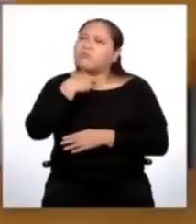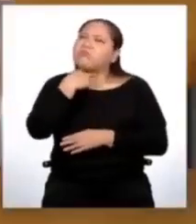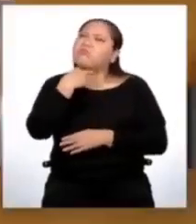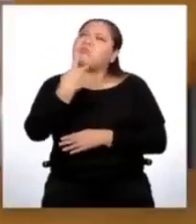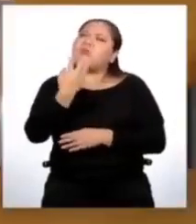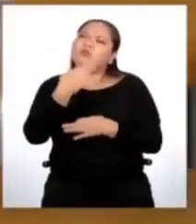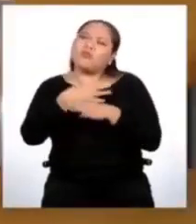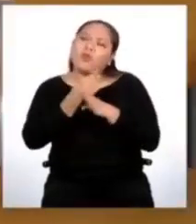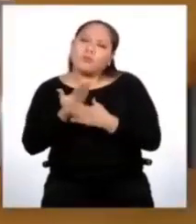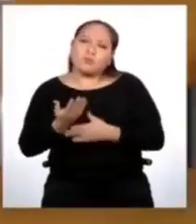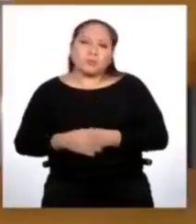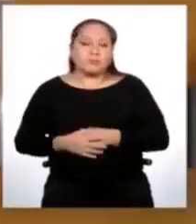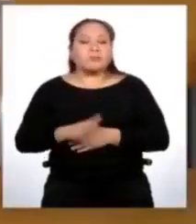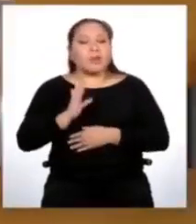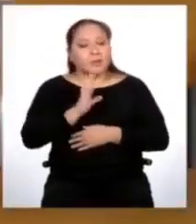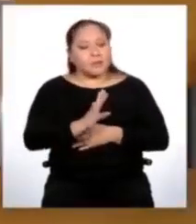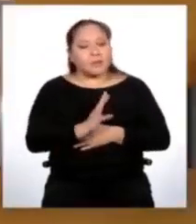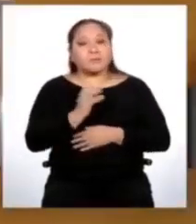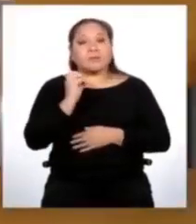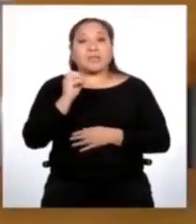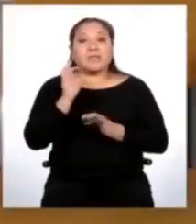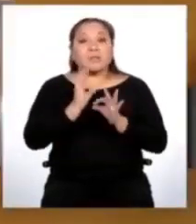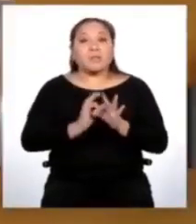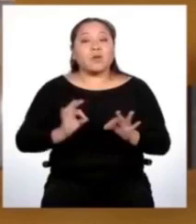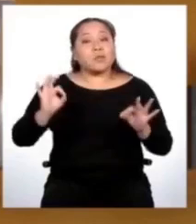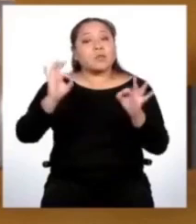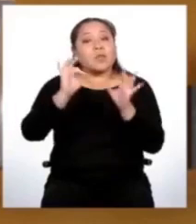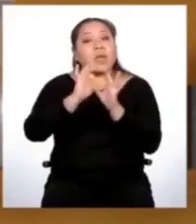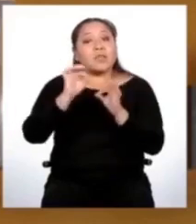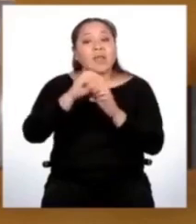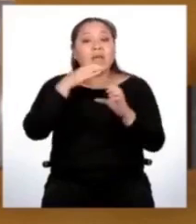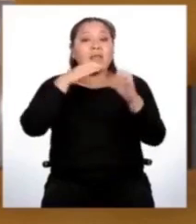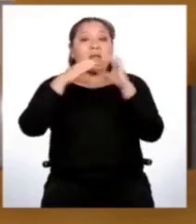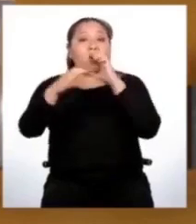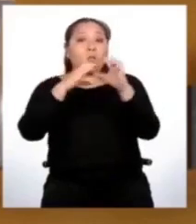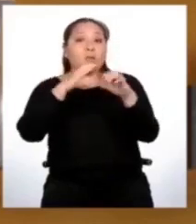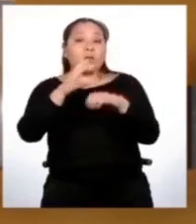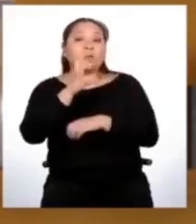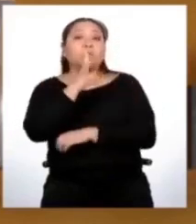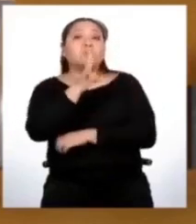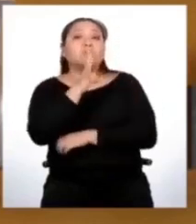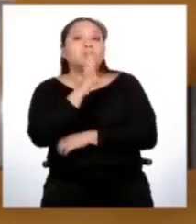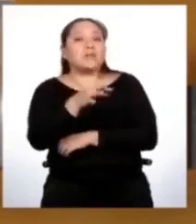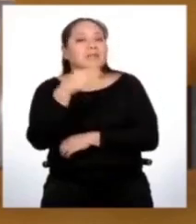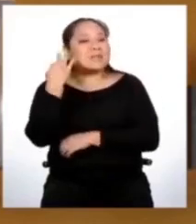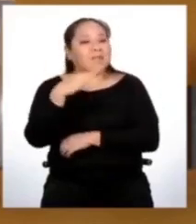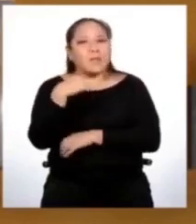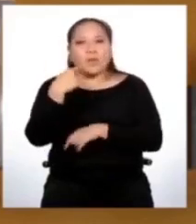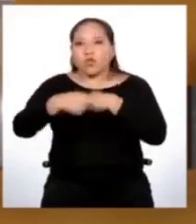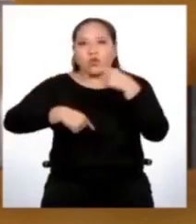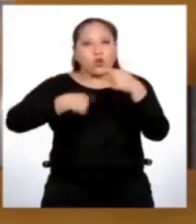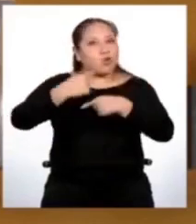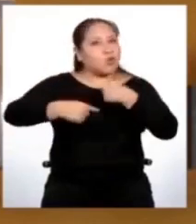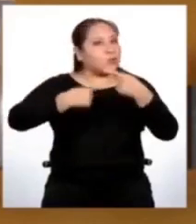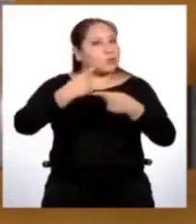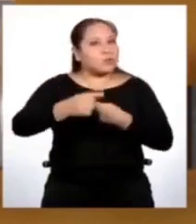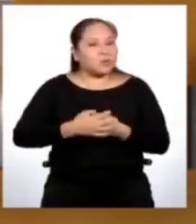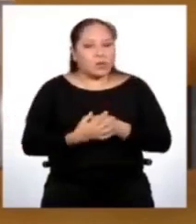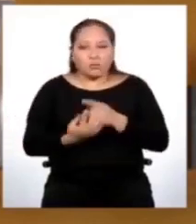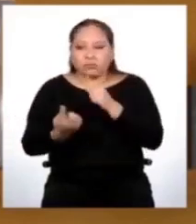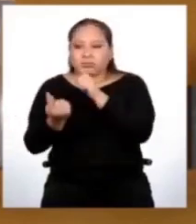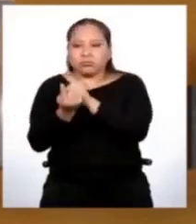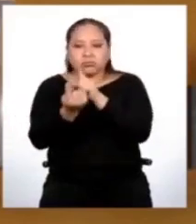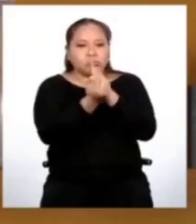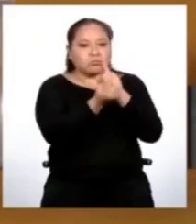Bueno, razones hay muchas, pero es crucial que notemos que la comunicación oral está presente a diario en acciones e